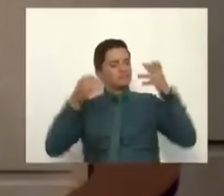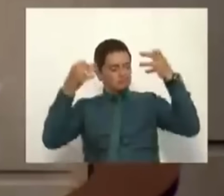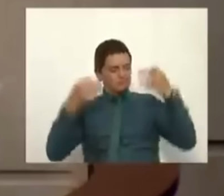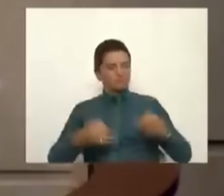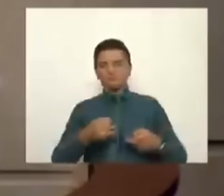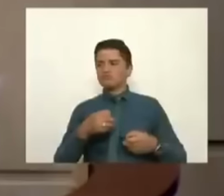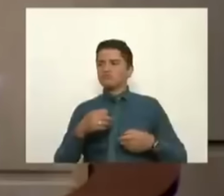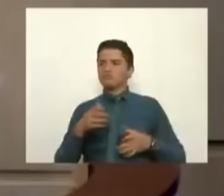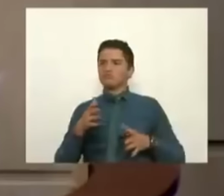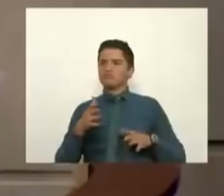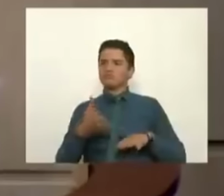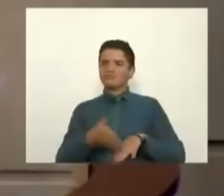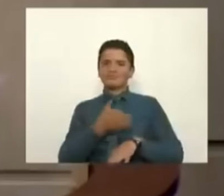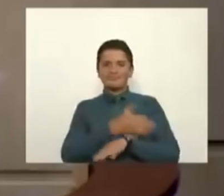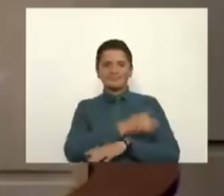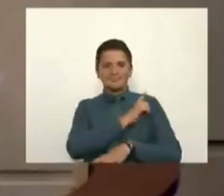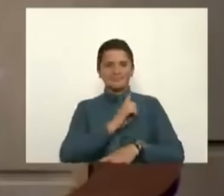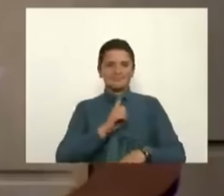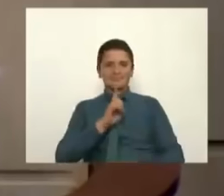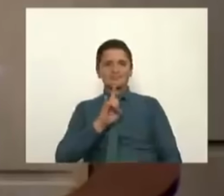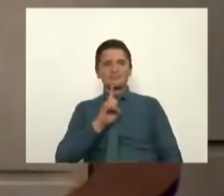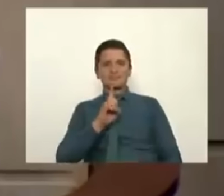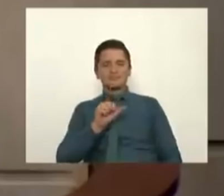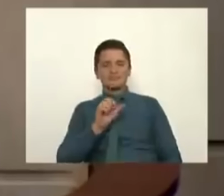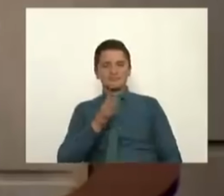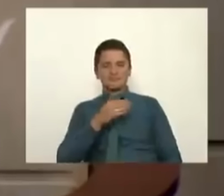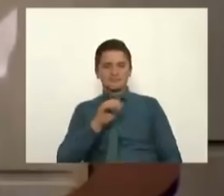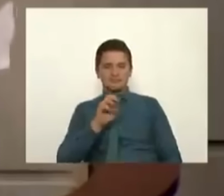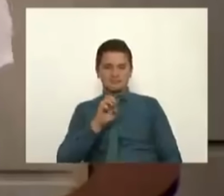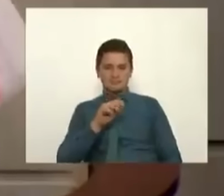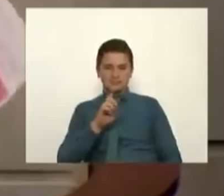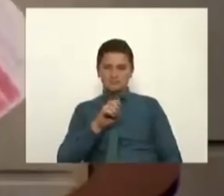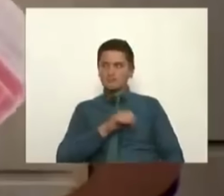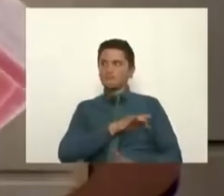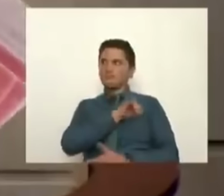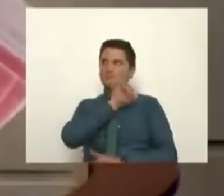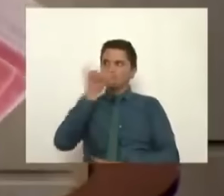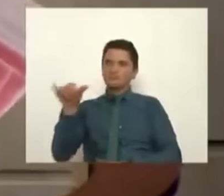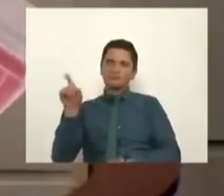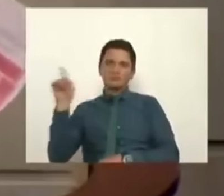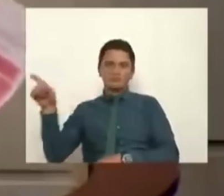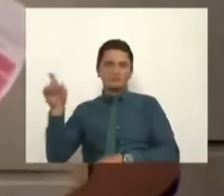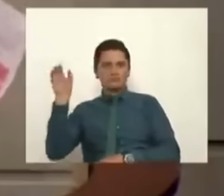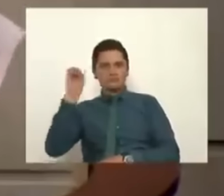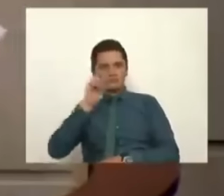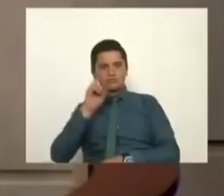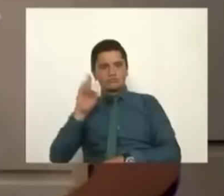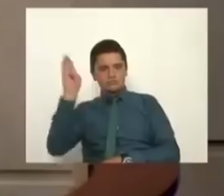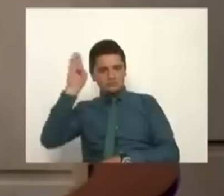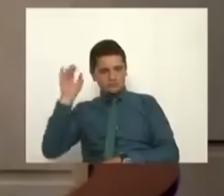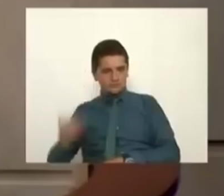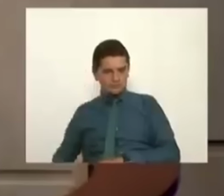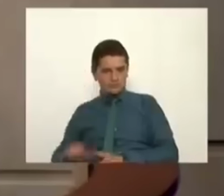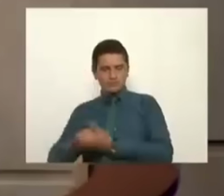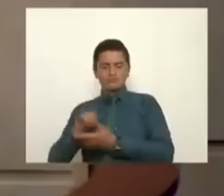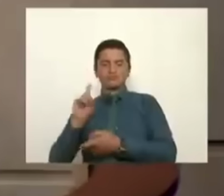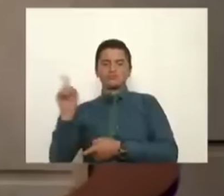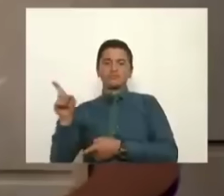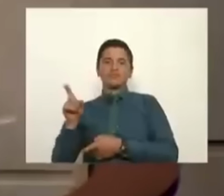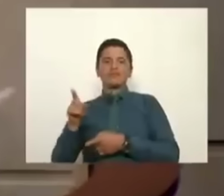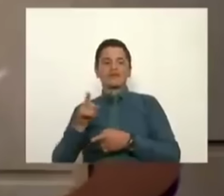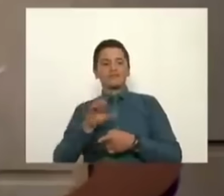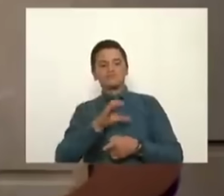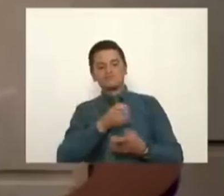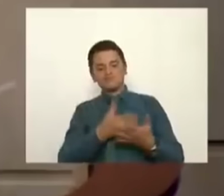señor Duda Mendoza y el viaje a Brasil, y lo que él cobra a Odebrecht es esta cantidad que